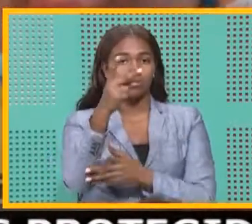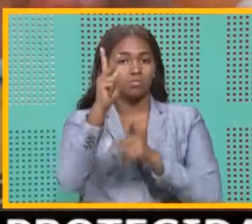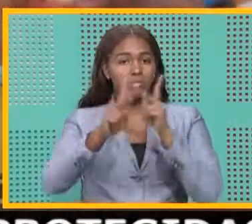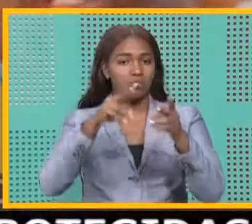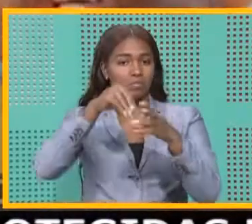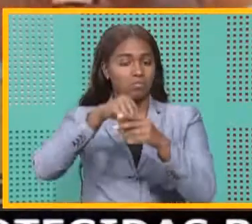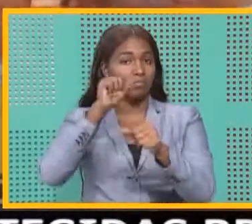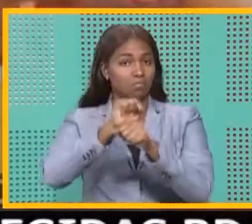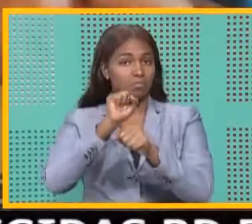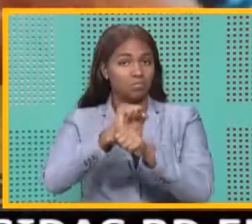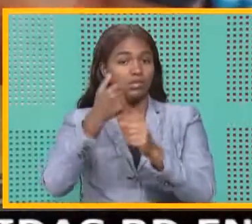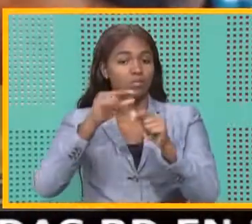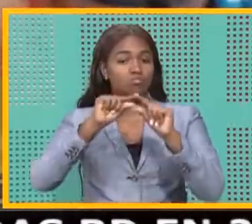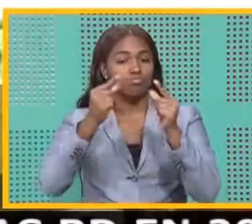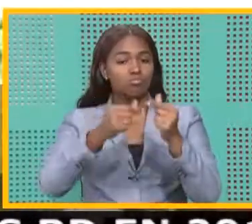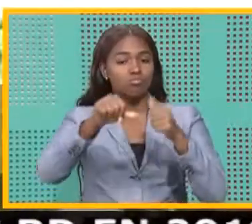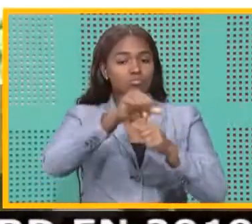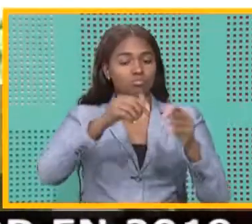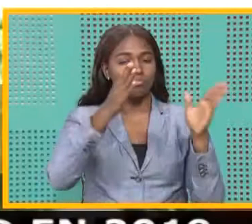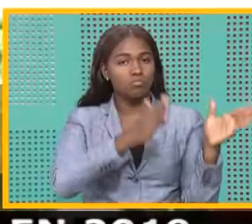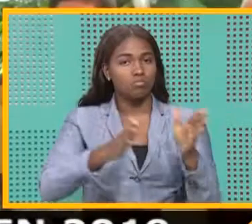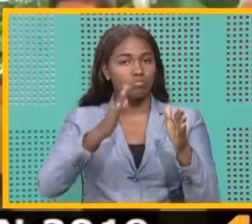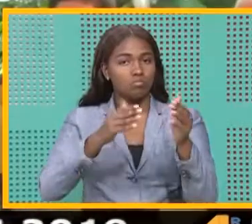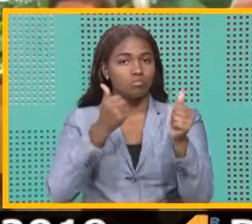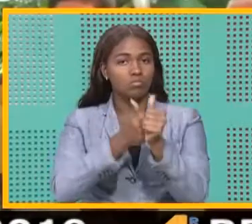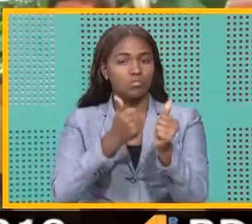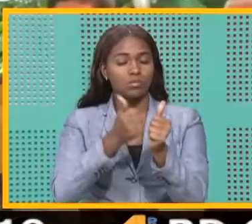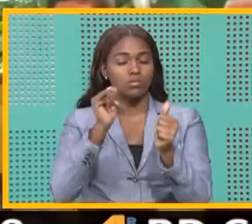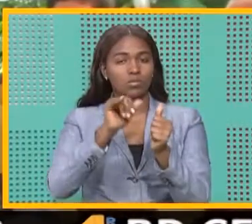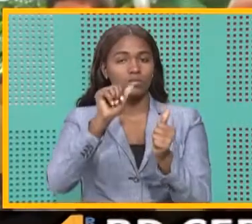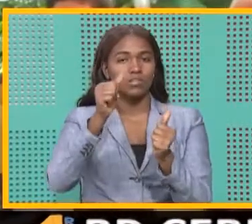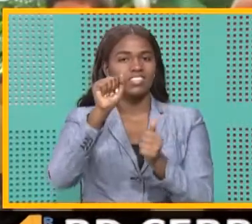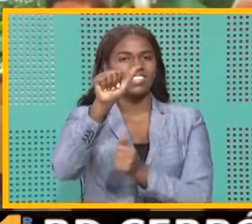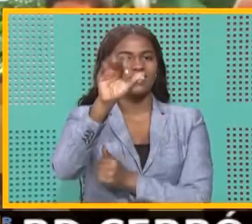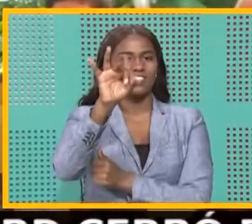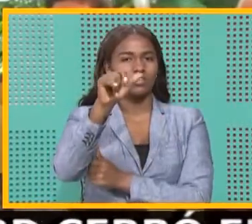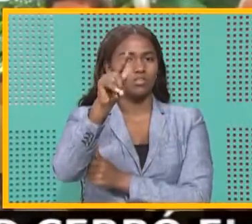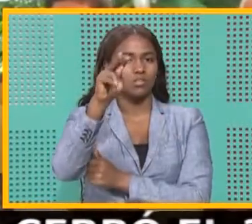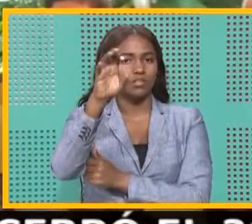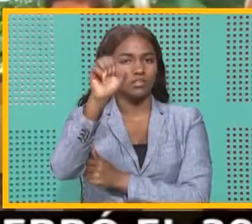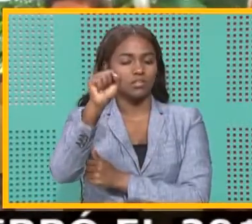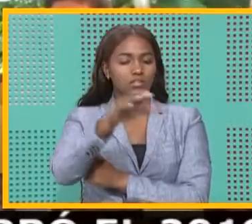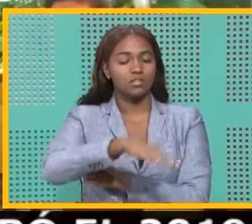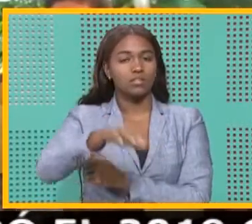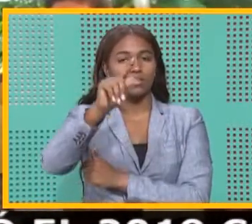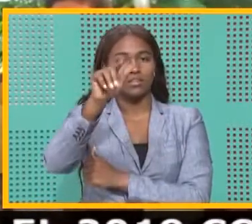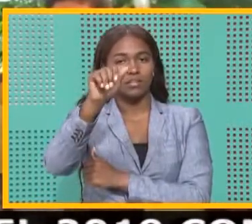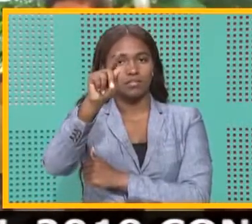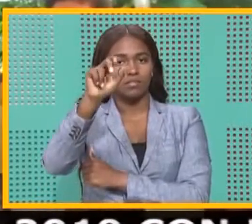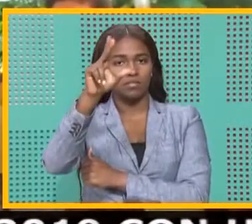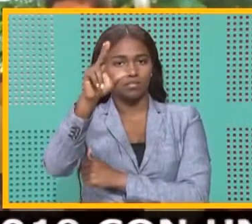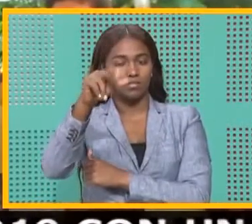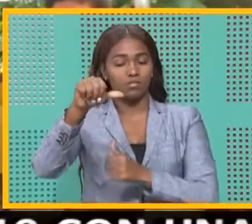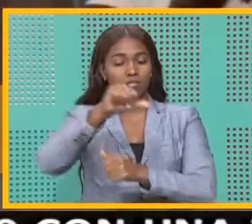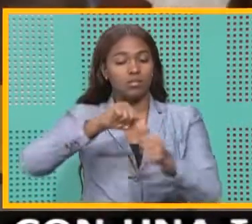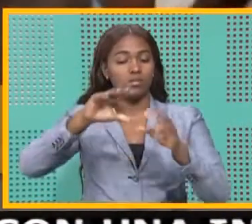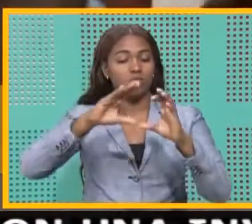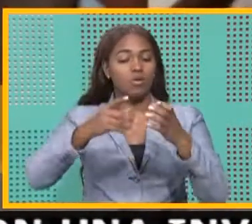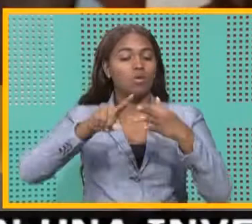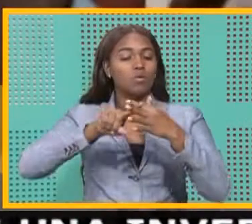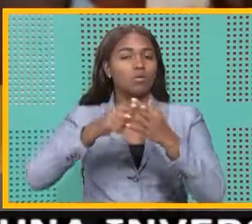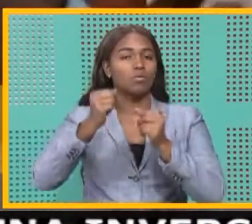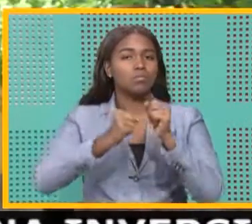productores organizados en la Asociación de Agricultores y Caficultores La Nueva Idea del Tablazo. La asociación fue fundada en el